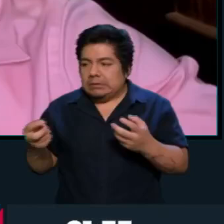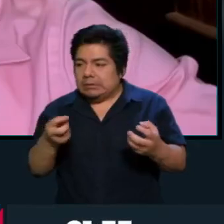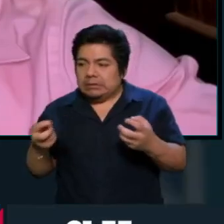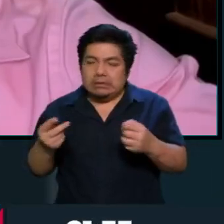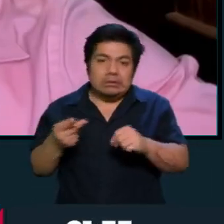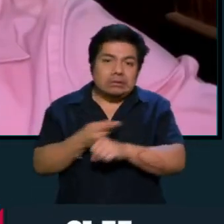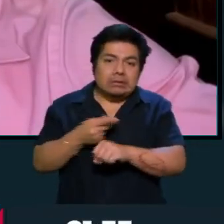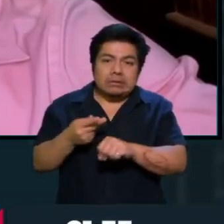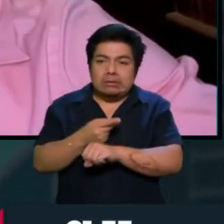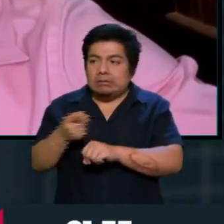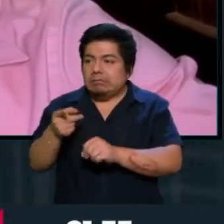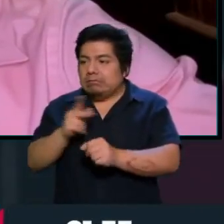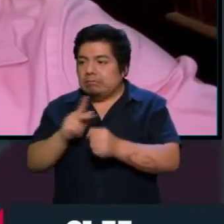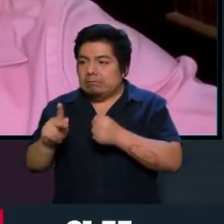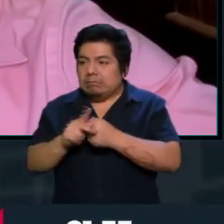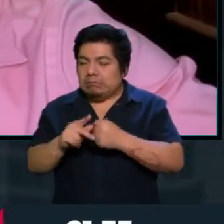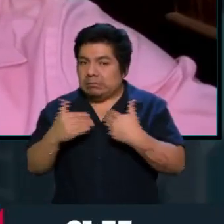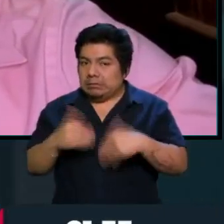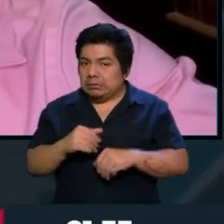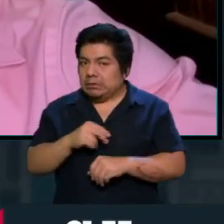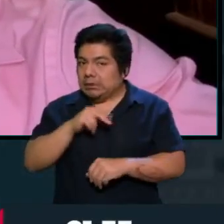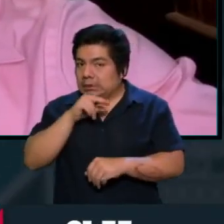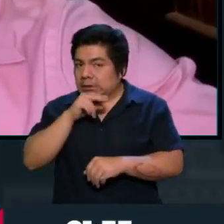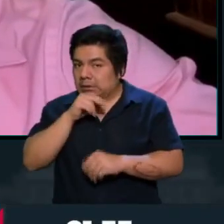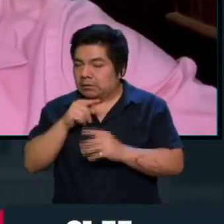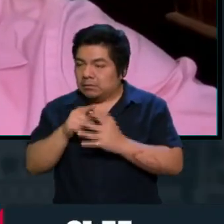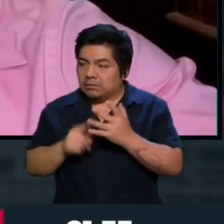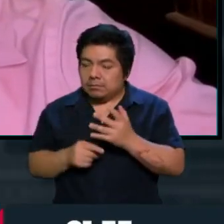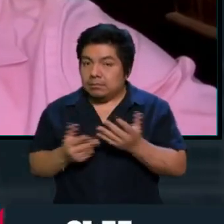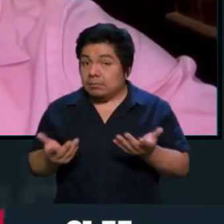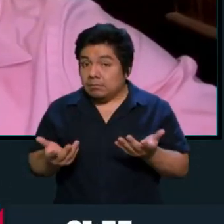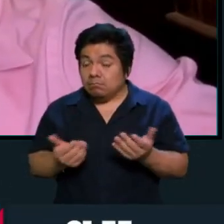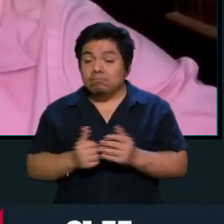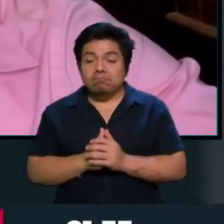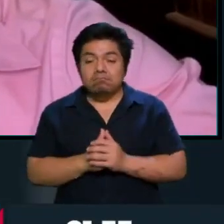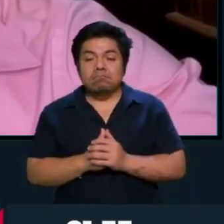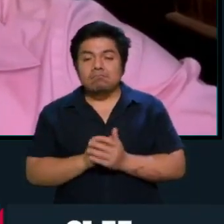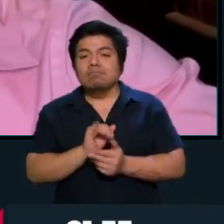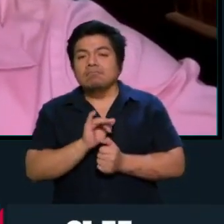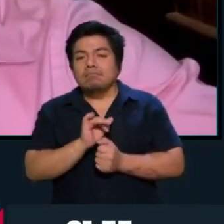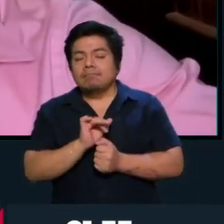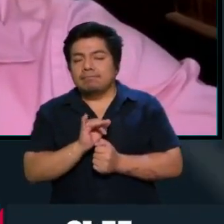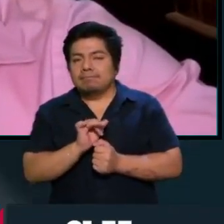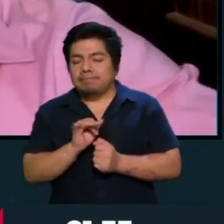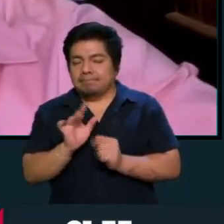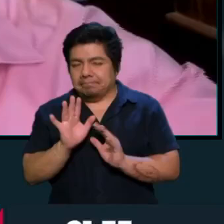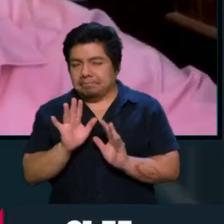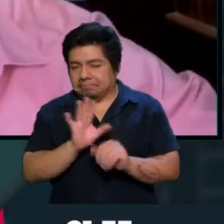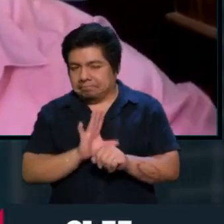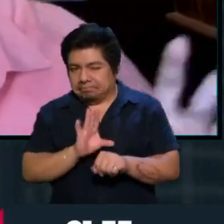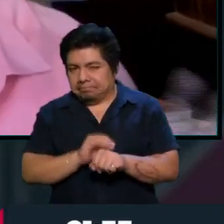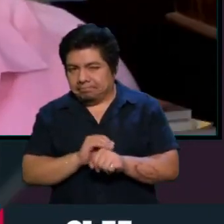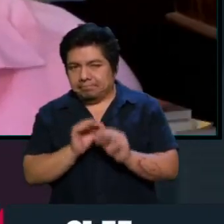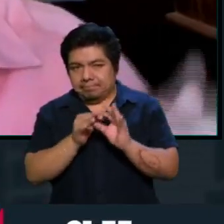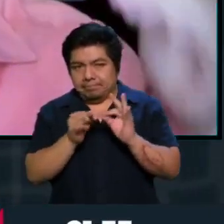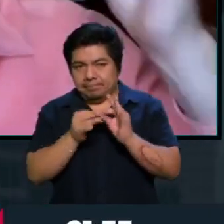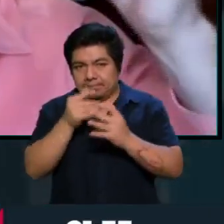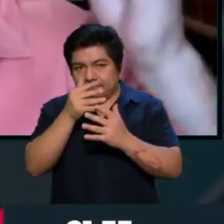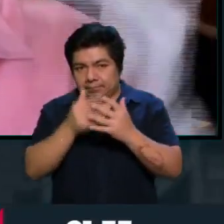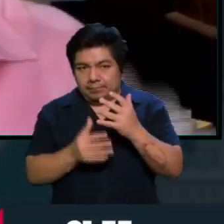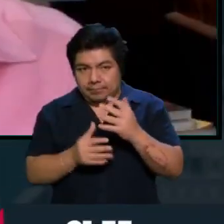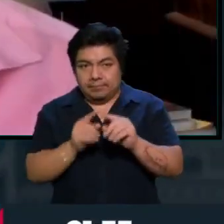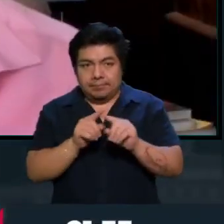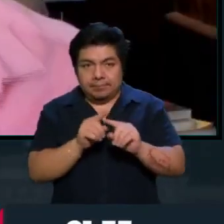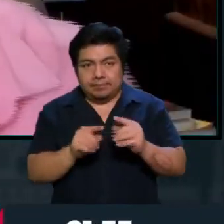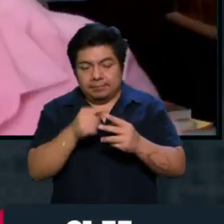pasar con el país. Es una preocupación, me parece, legítima de la sociedad. Cuéntenos. Definitivamente, si me permites desglosar este análisis en